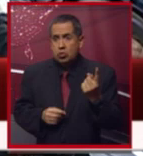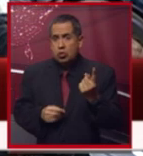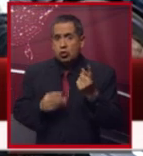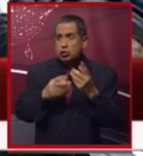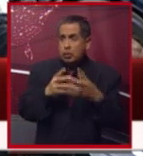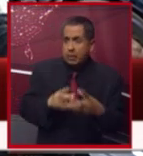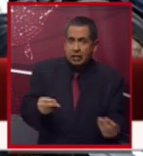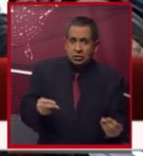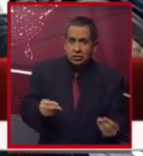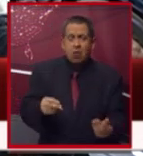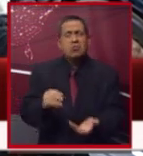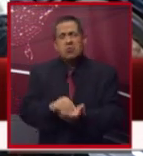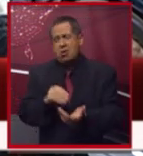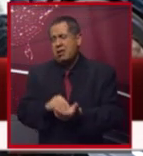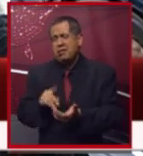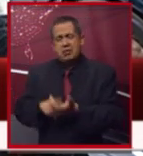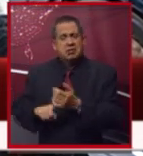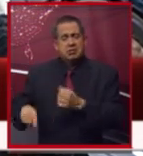y familiares.